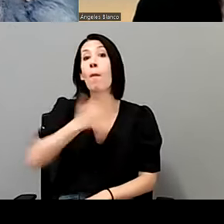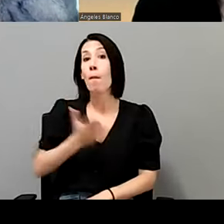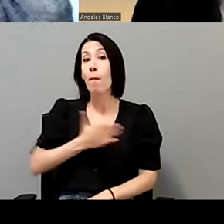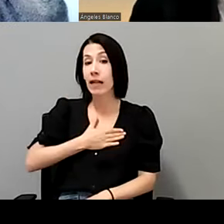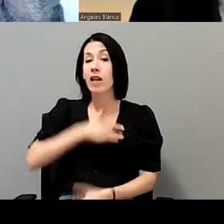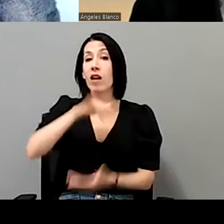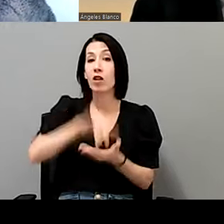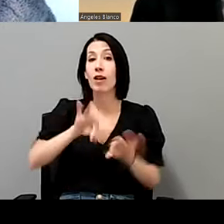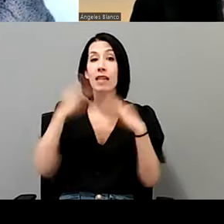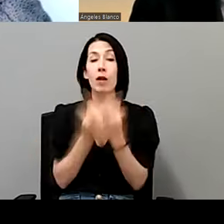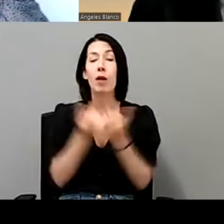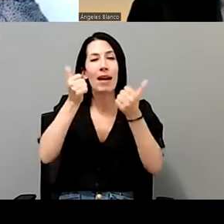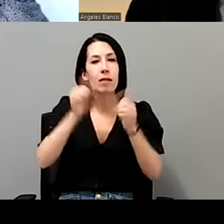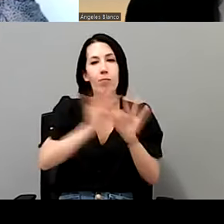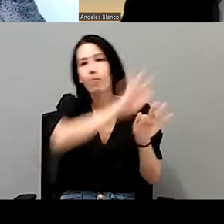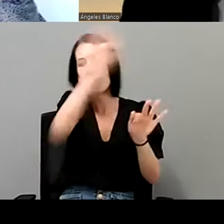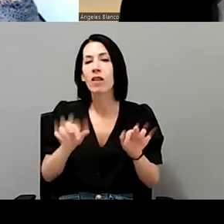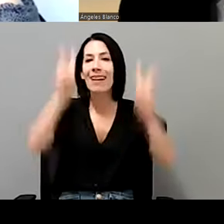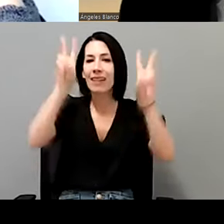seminario dedicado a la accesibilidad